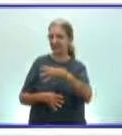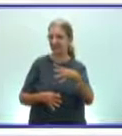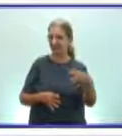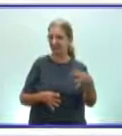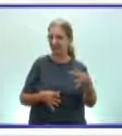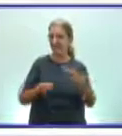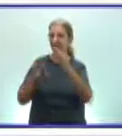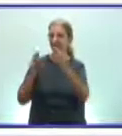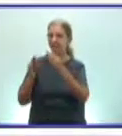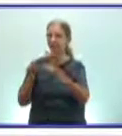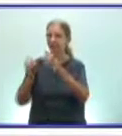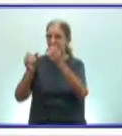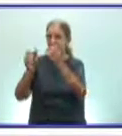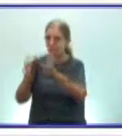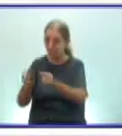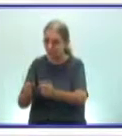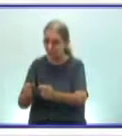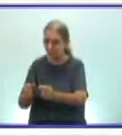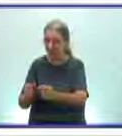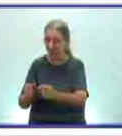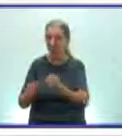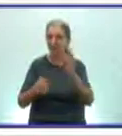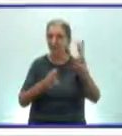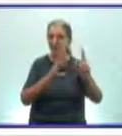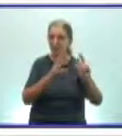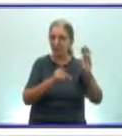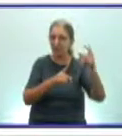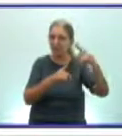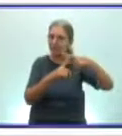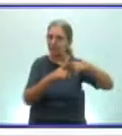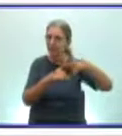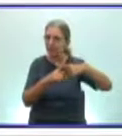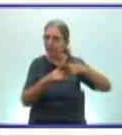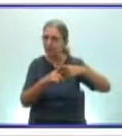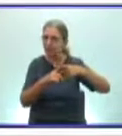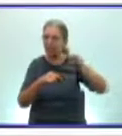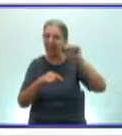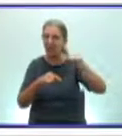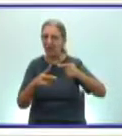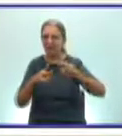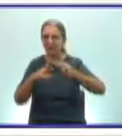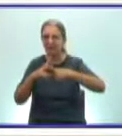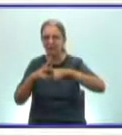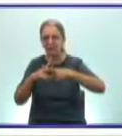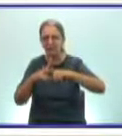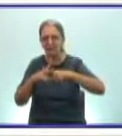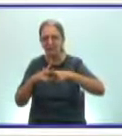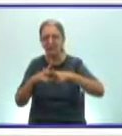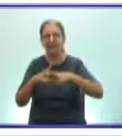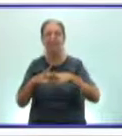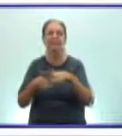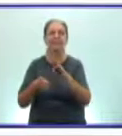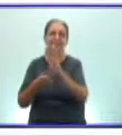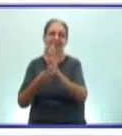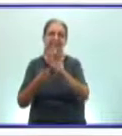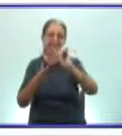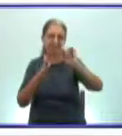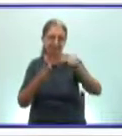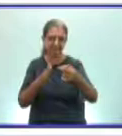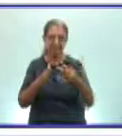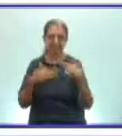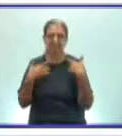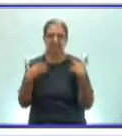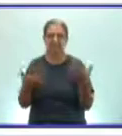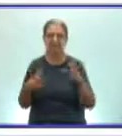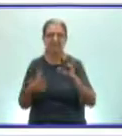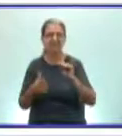de frecuencia, vamos entonces a resolver el inciso B. El inciso B nos